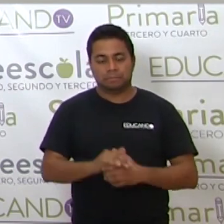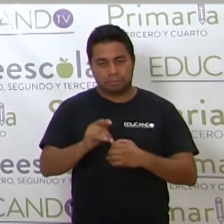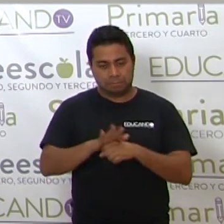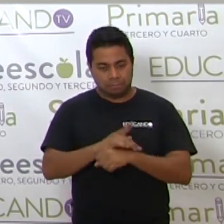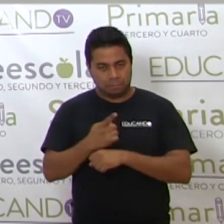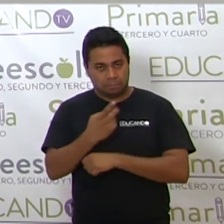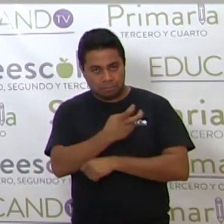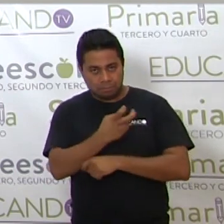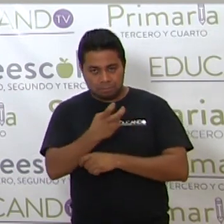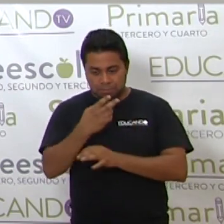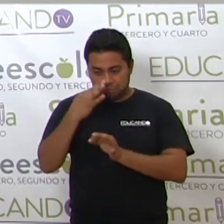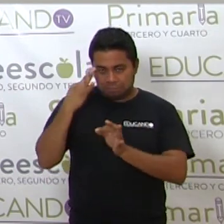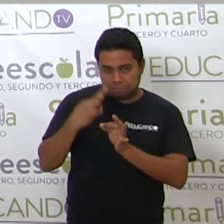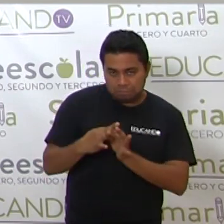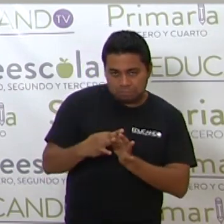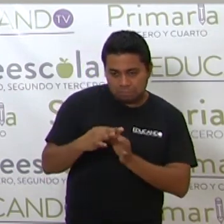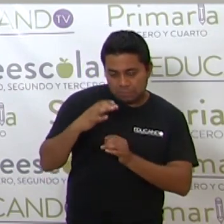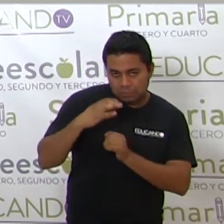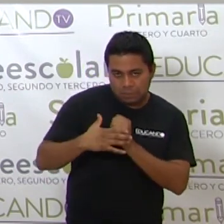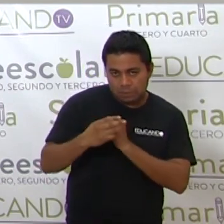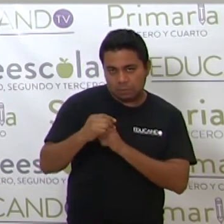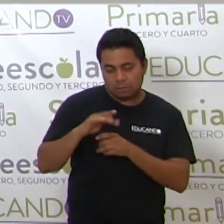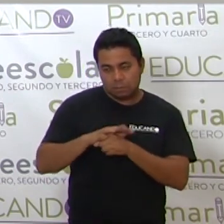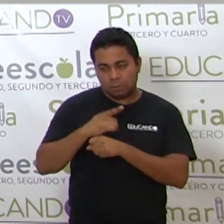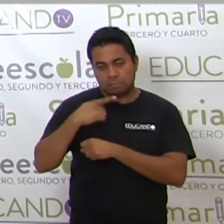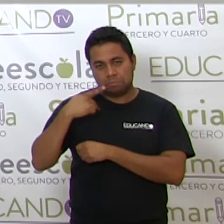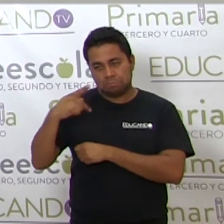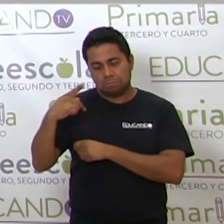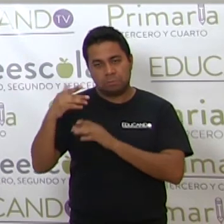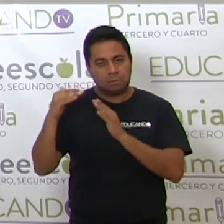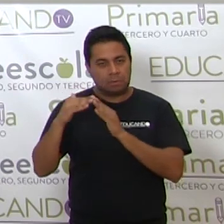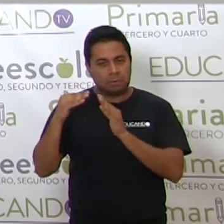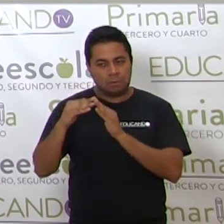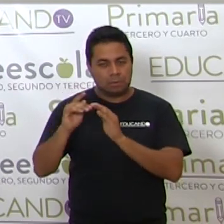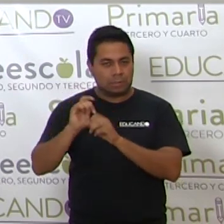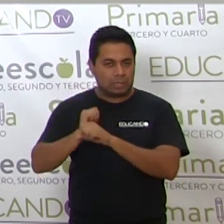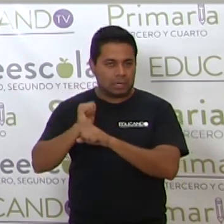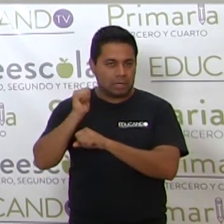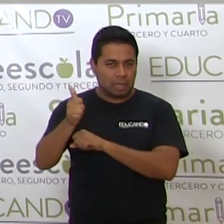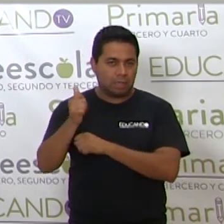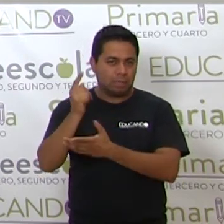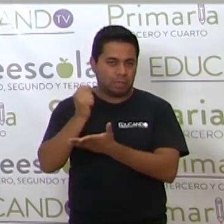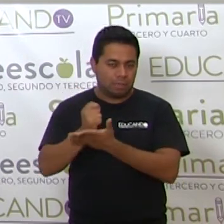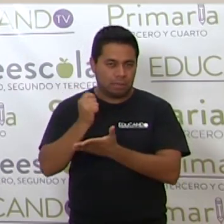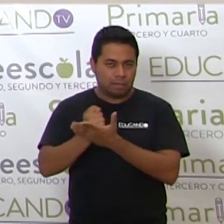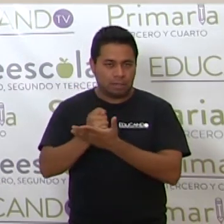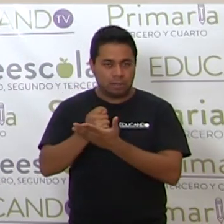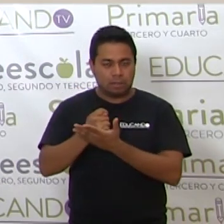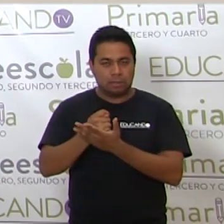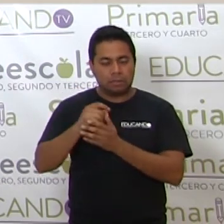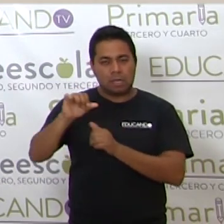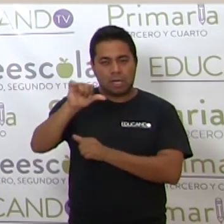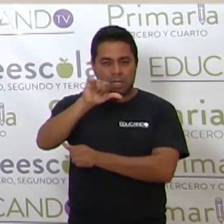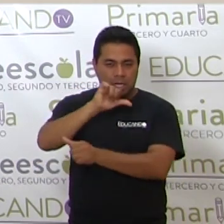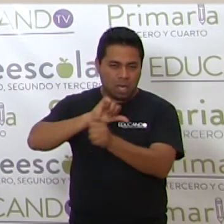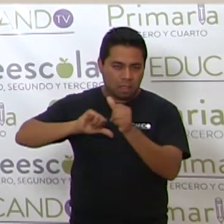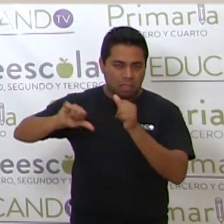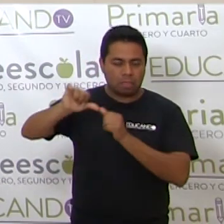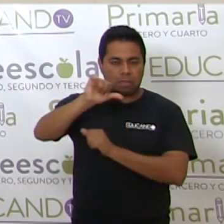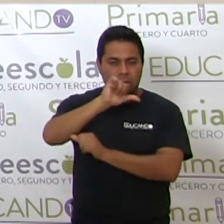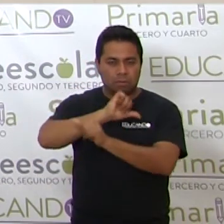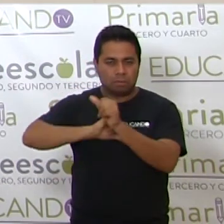no lo vamos a terminar porque tú lo vas a ir haciendo en casa girando aquí dice